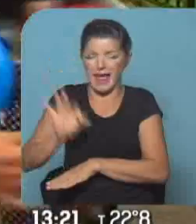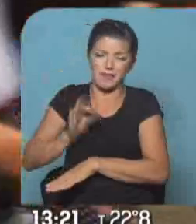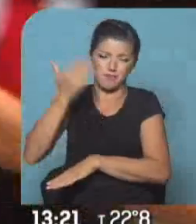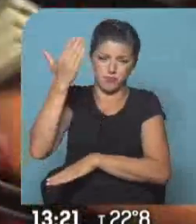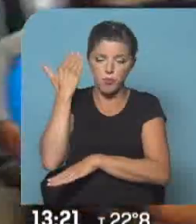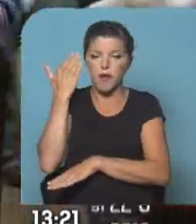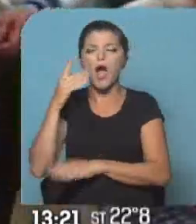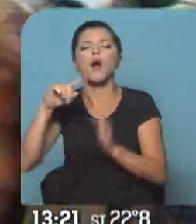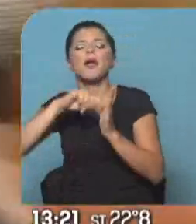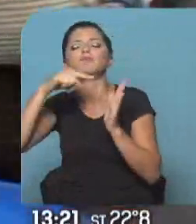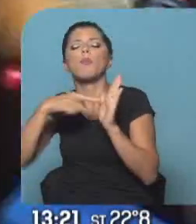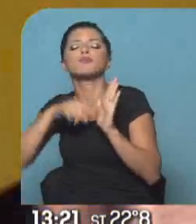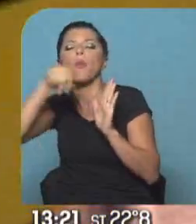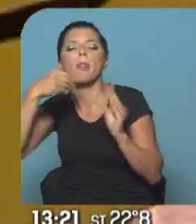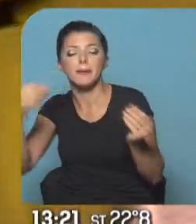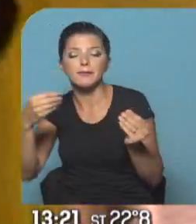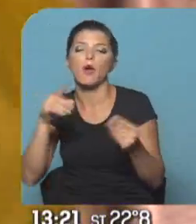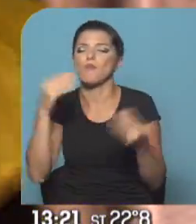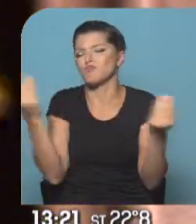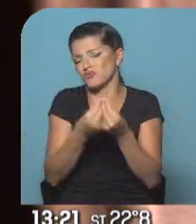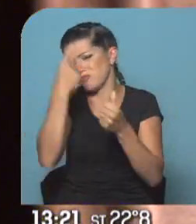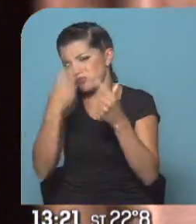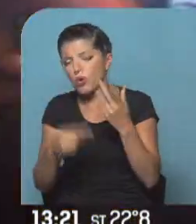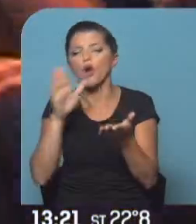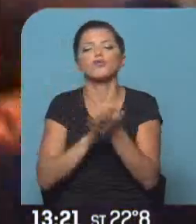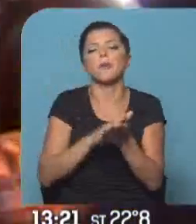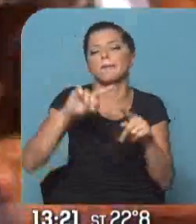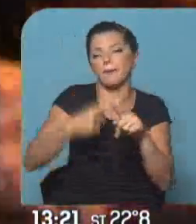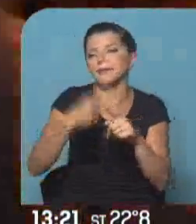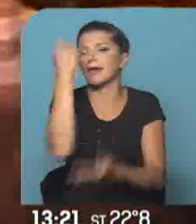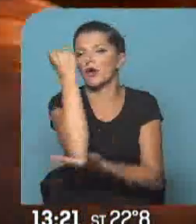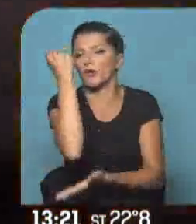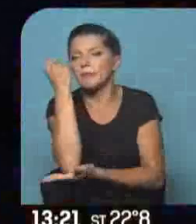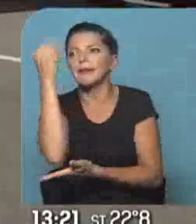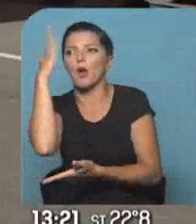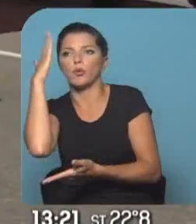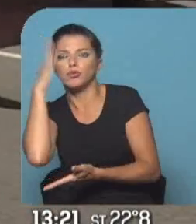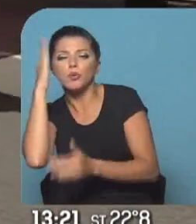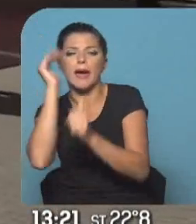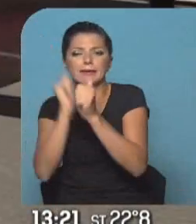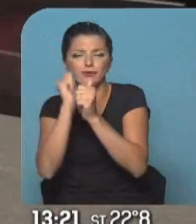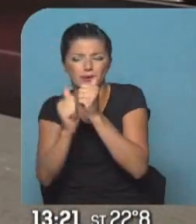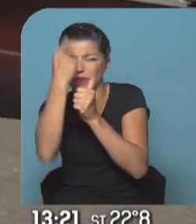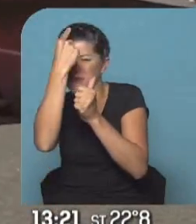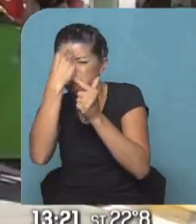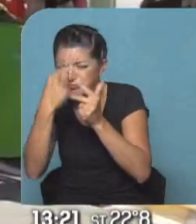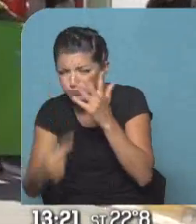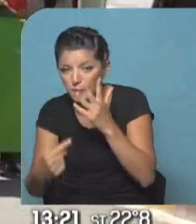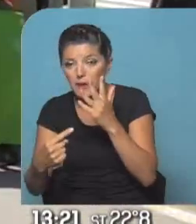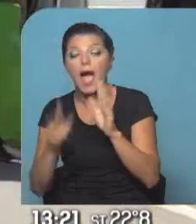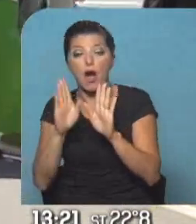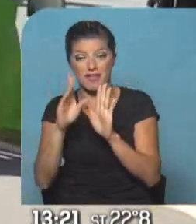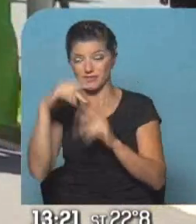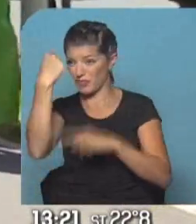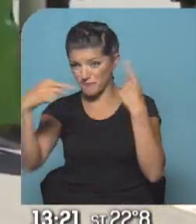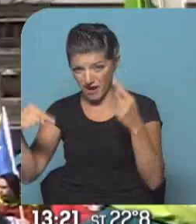complejas y van desde lo político a lo económico, desde lo lingüístico a lo étnico, cultural o histórico. Claro que si bien los motivos varían,